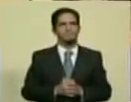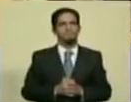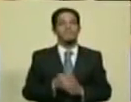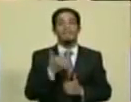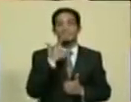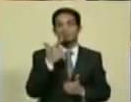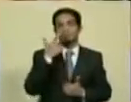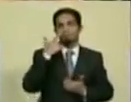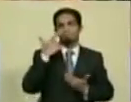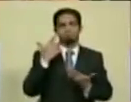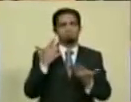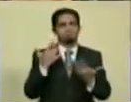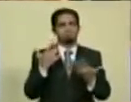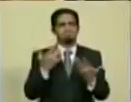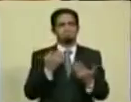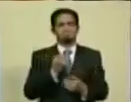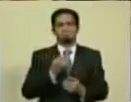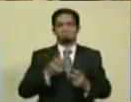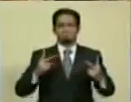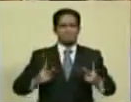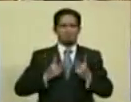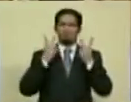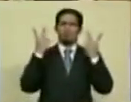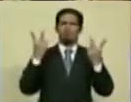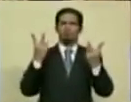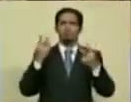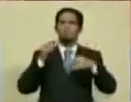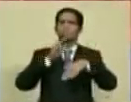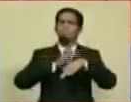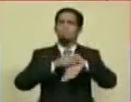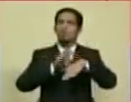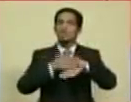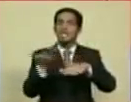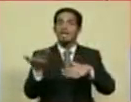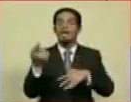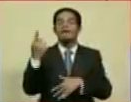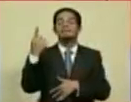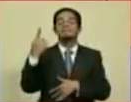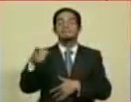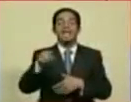virtuoso porque son 10 líneas estratégicas,